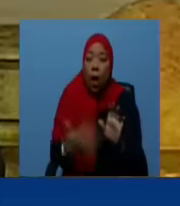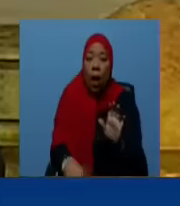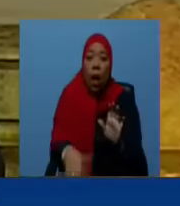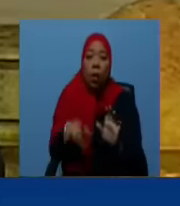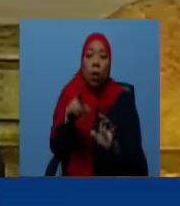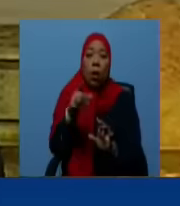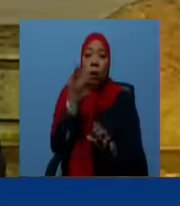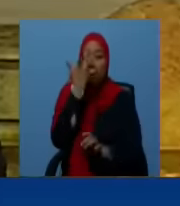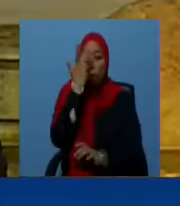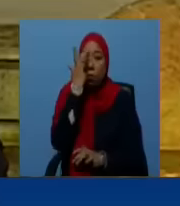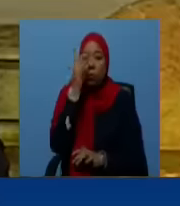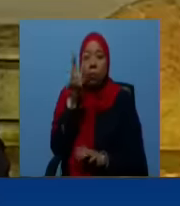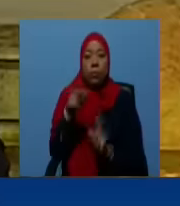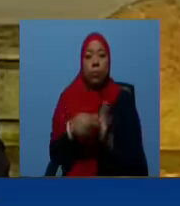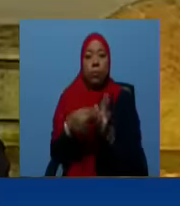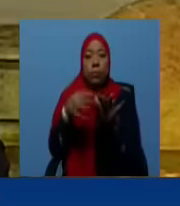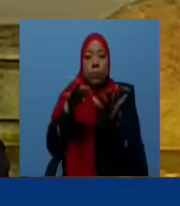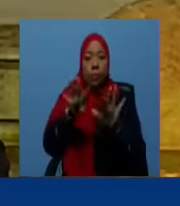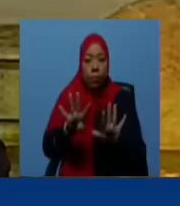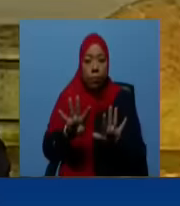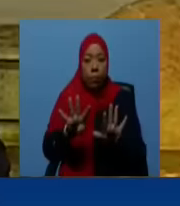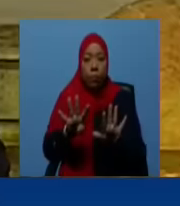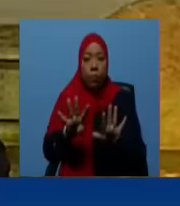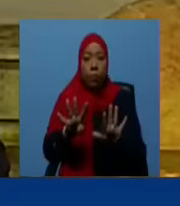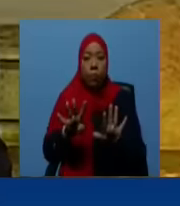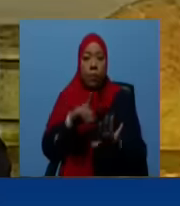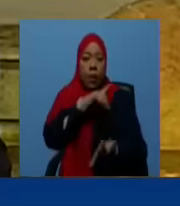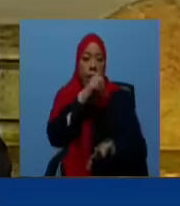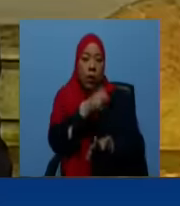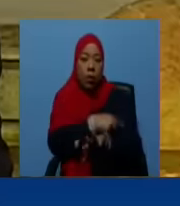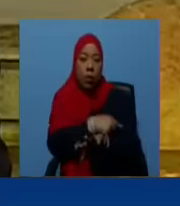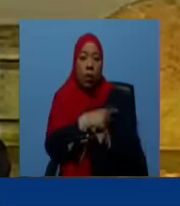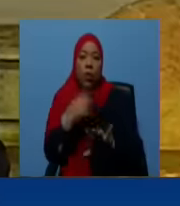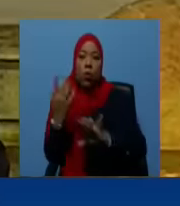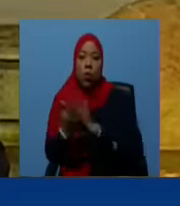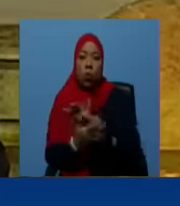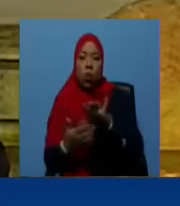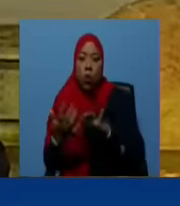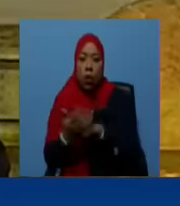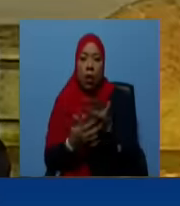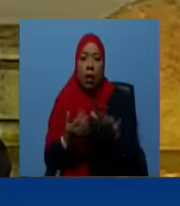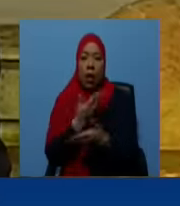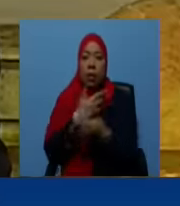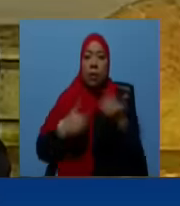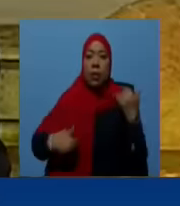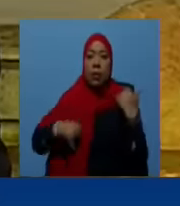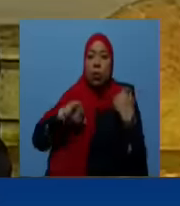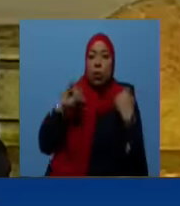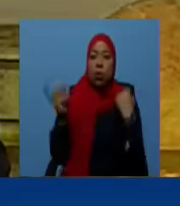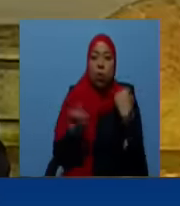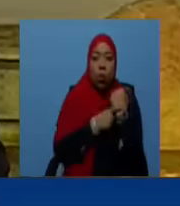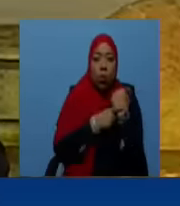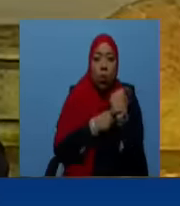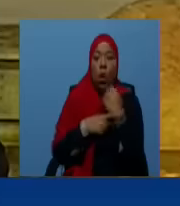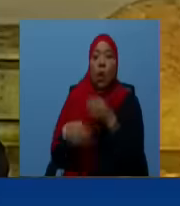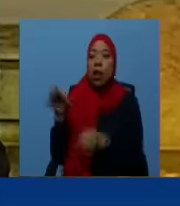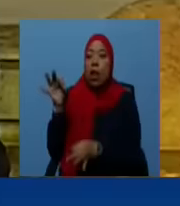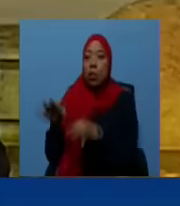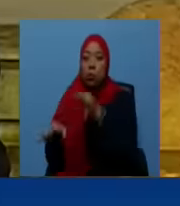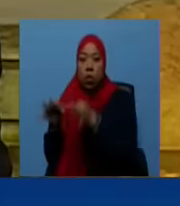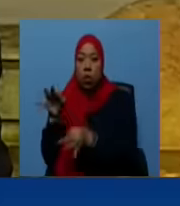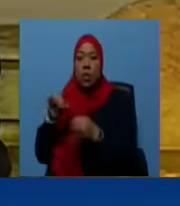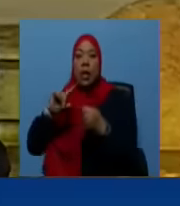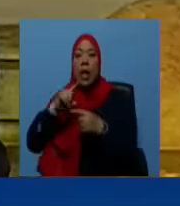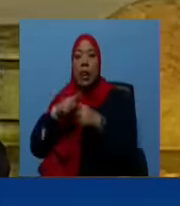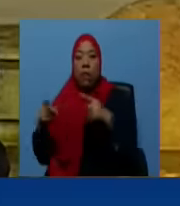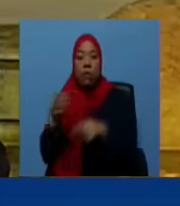Febrero 2019, el año del poder paralelo, del presidente paralelo, del TSJ paralelo, de la